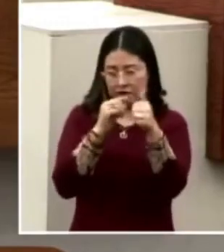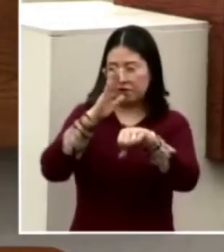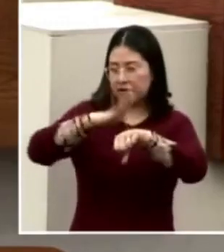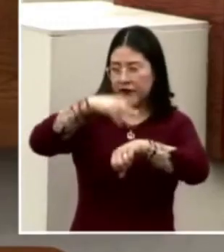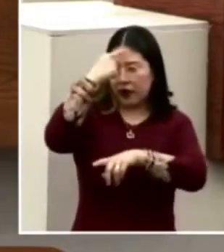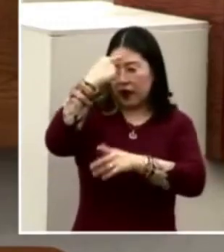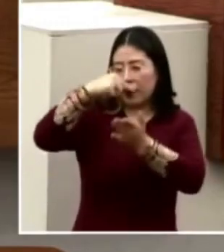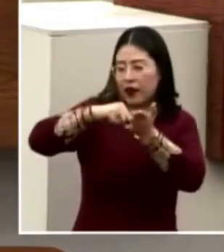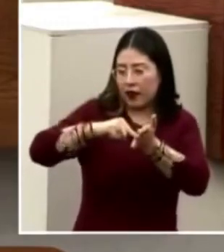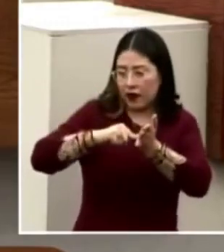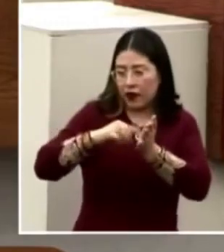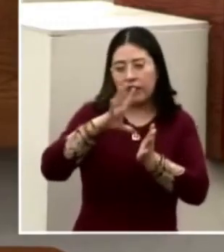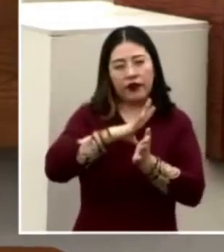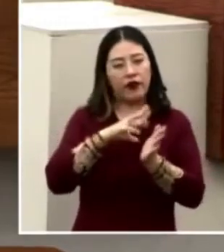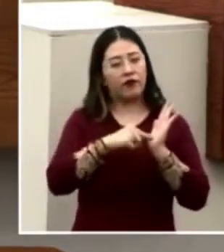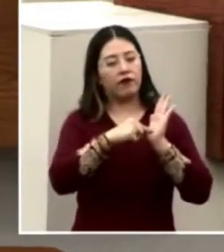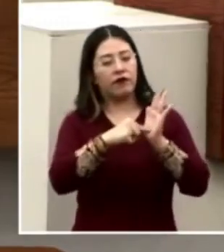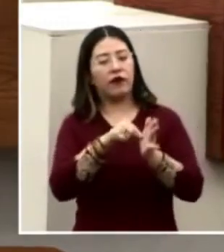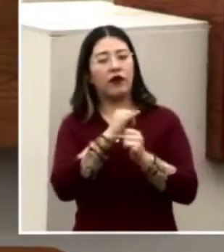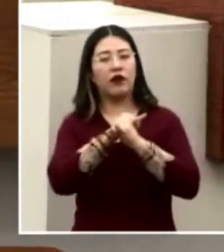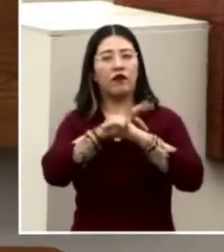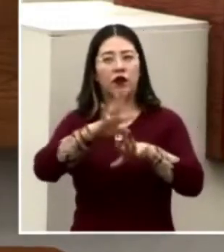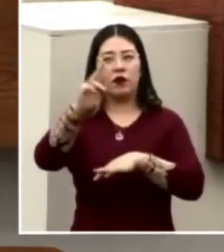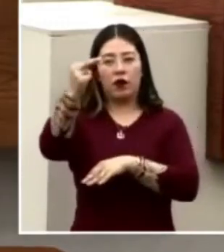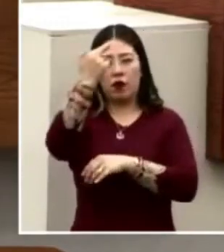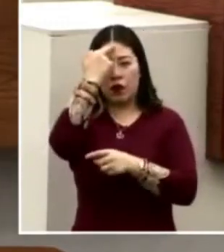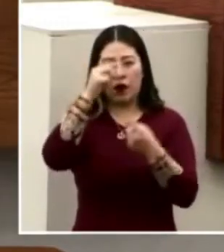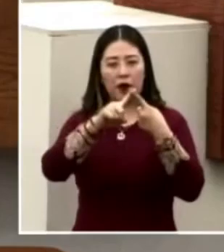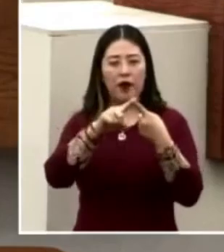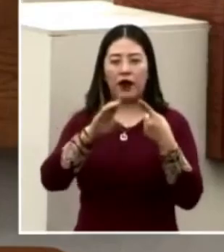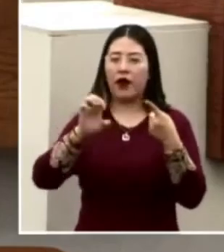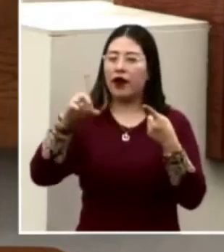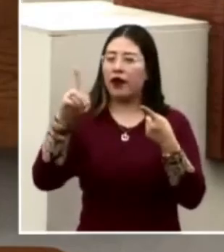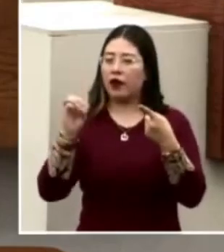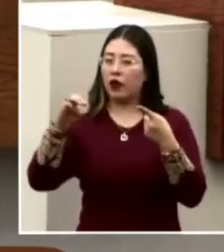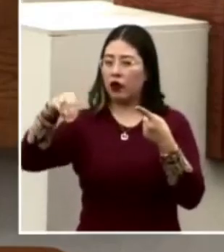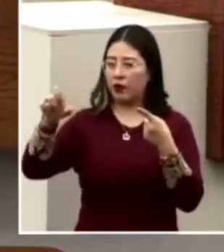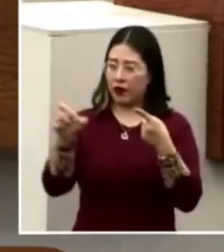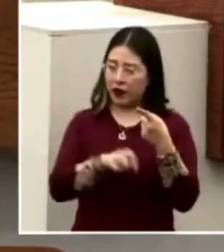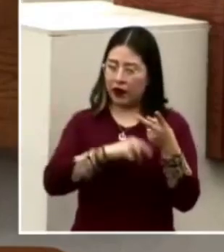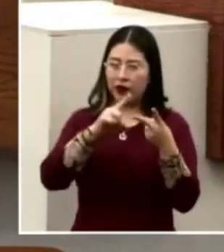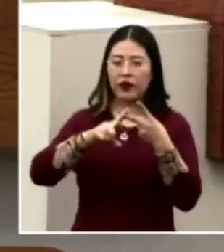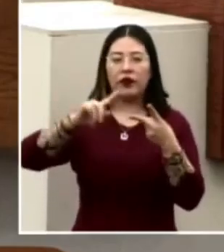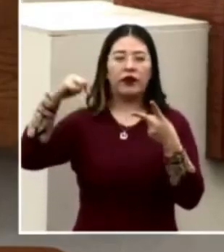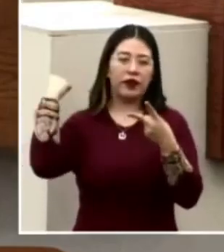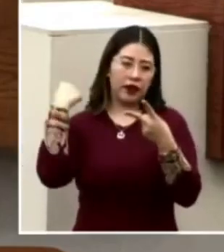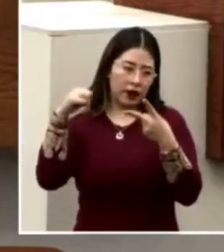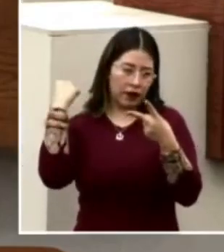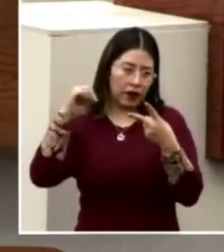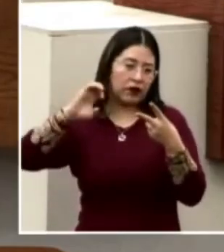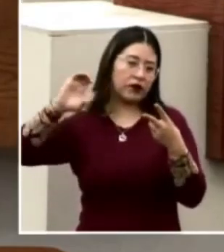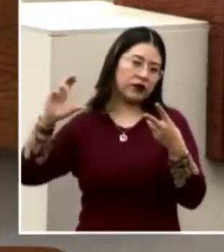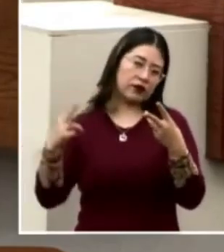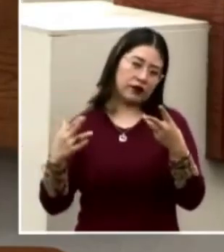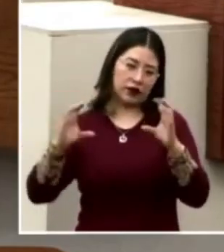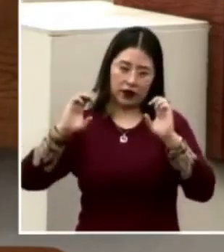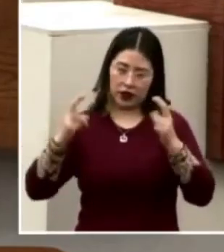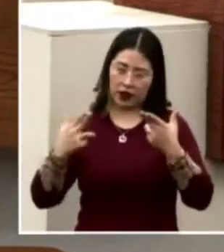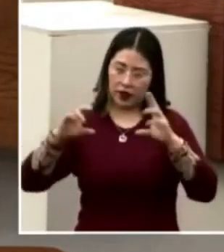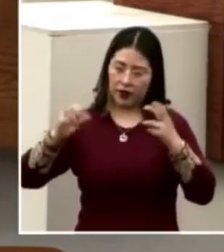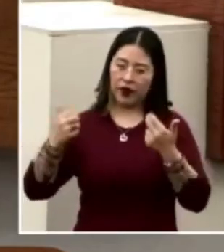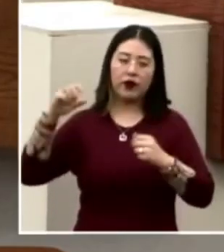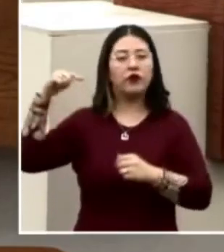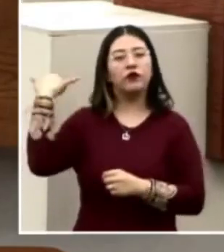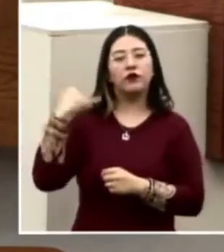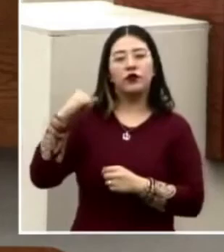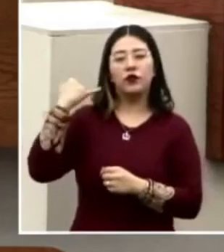presentaron. Entre ellos yo recuerdo al Estado de México, a Tabasco, a Chiapas, Campeche, Yucatán, y creo que el